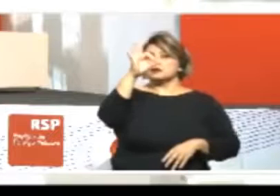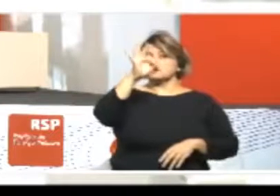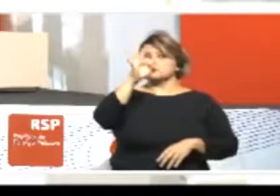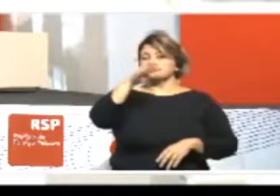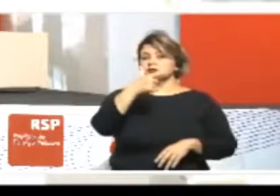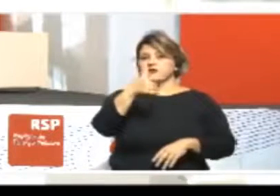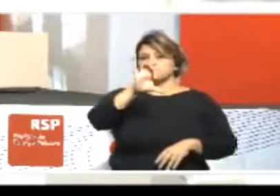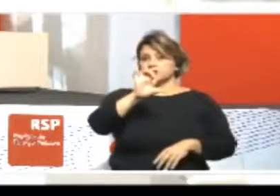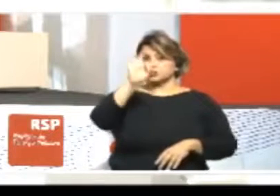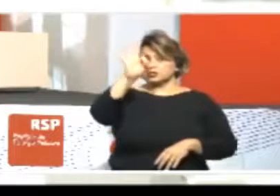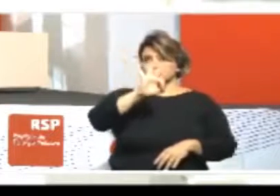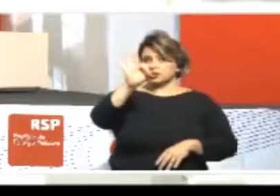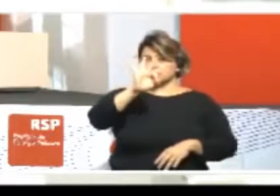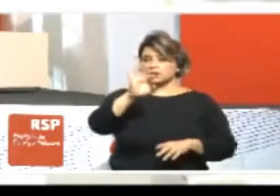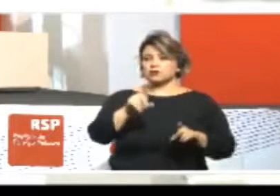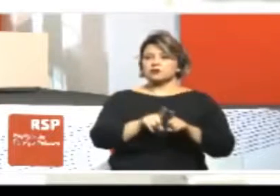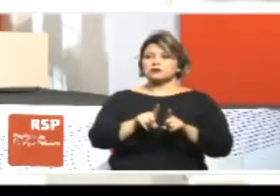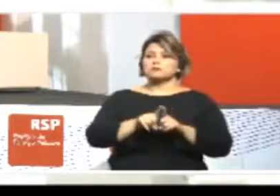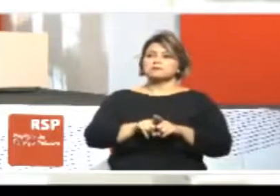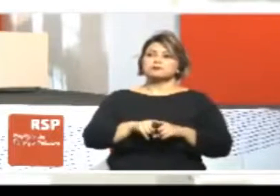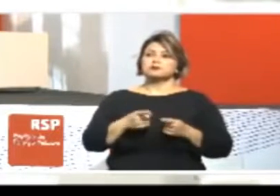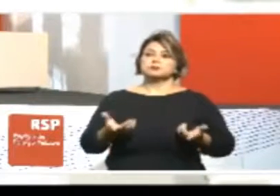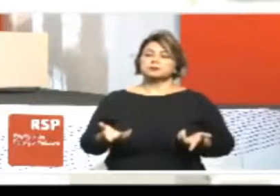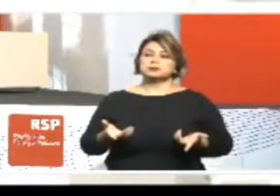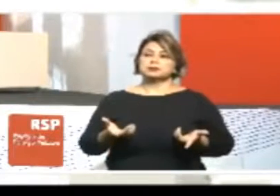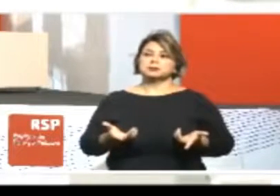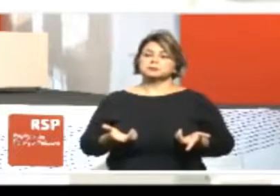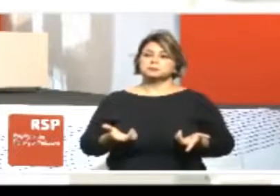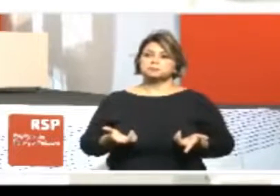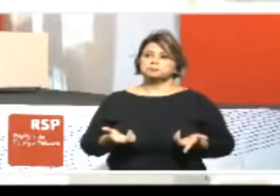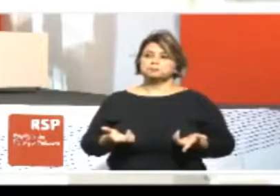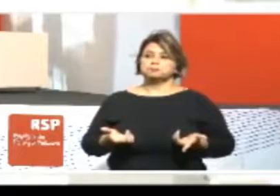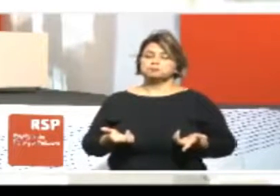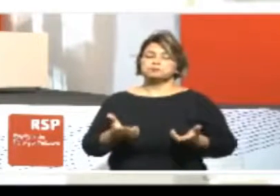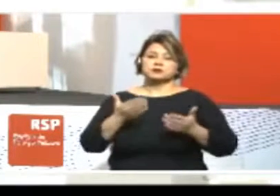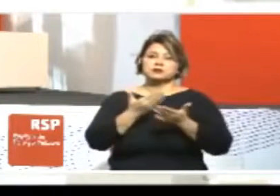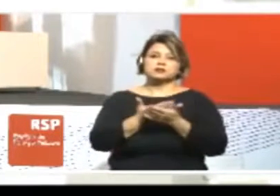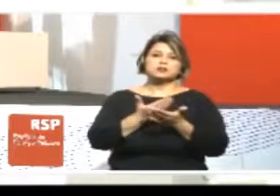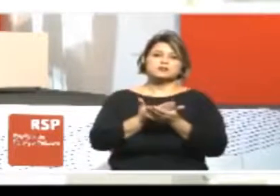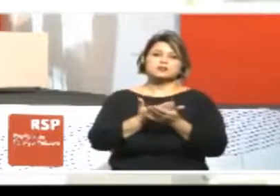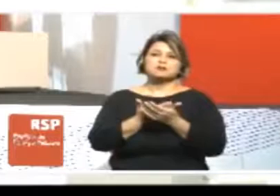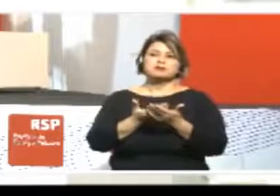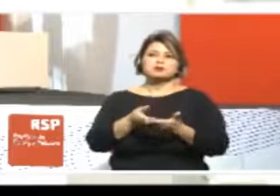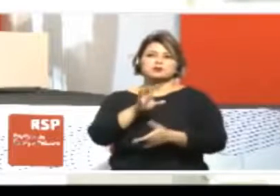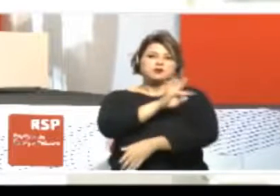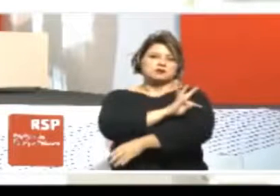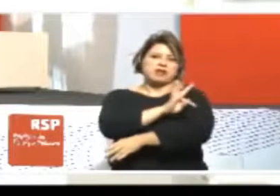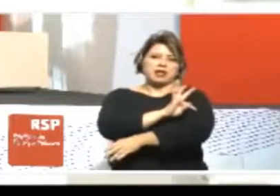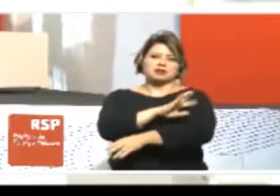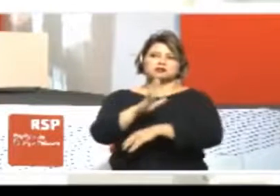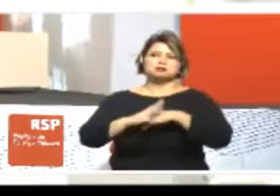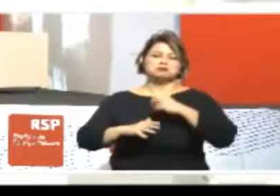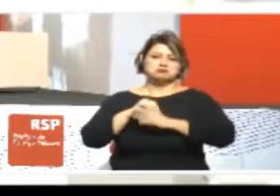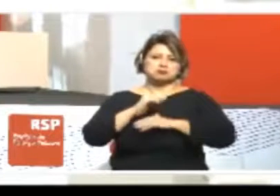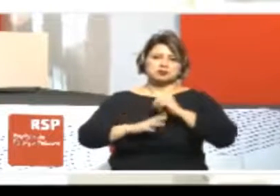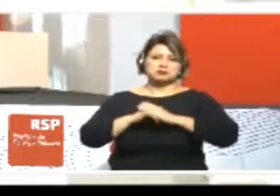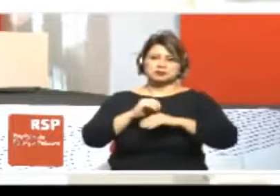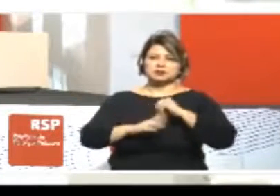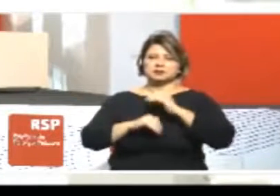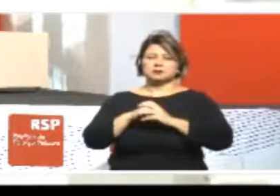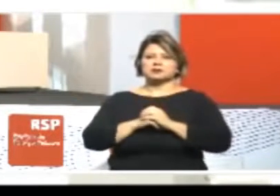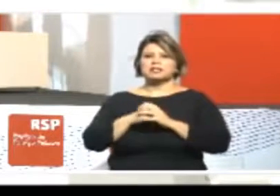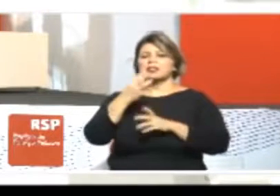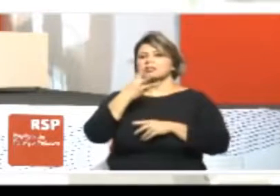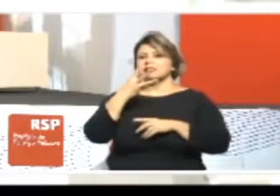estudiar electricidad, estudiar cómo manejar carreras técnicas, lo que llamamos. El 30%